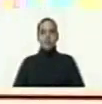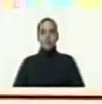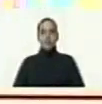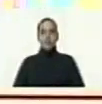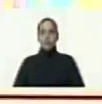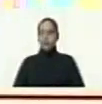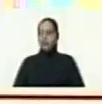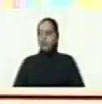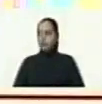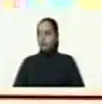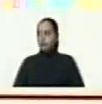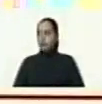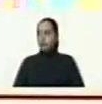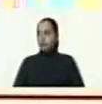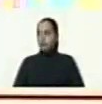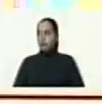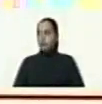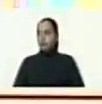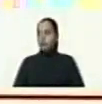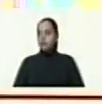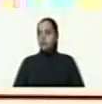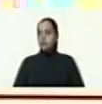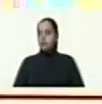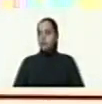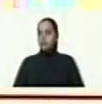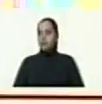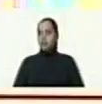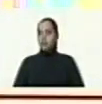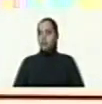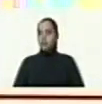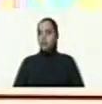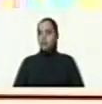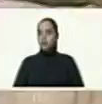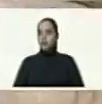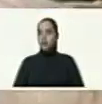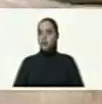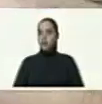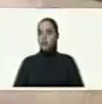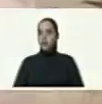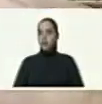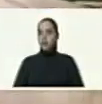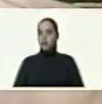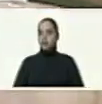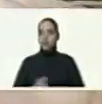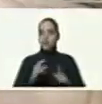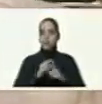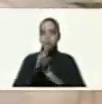De Ana Enriqueta Terán, soneto del amor perenne y del amor fugitivo.